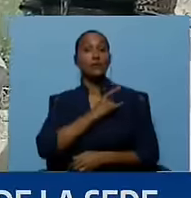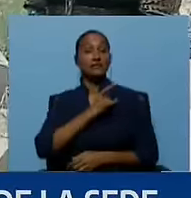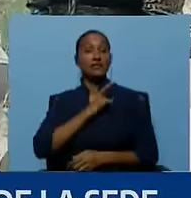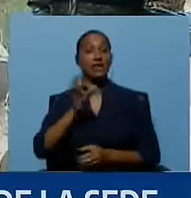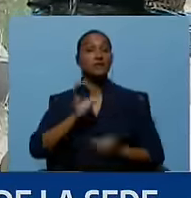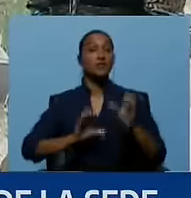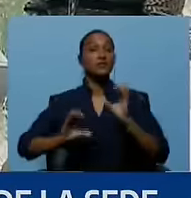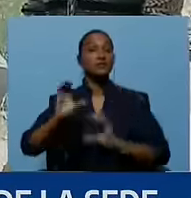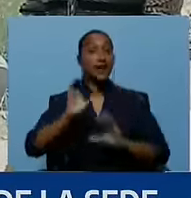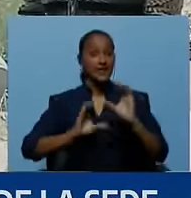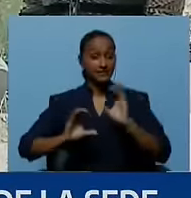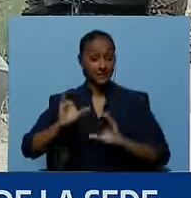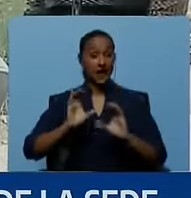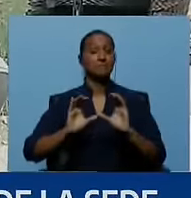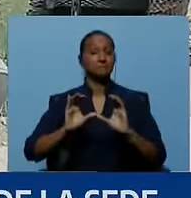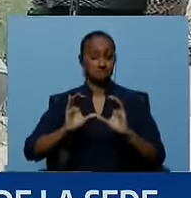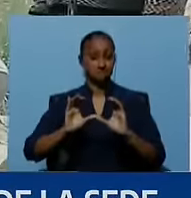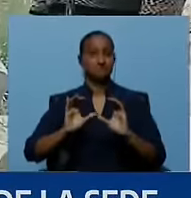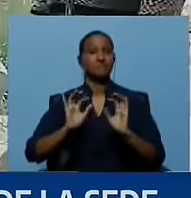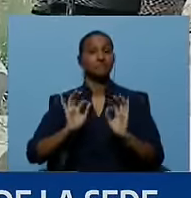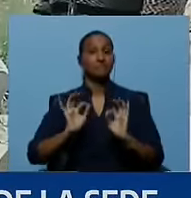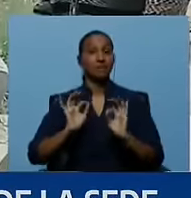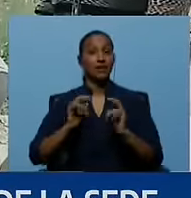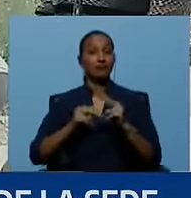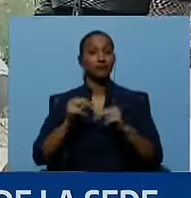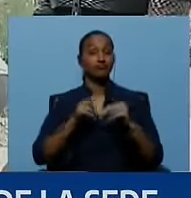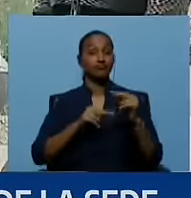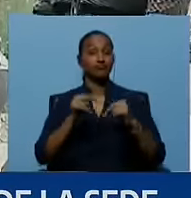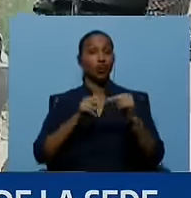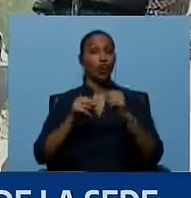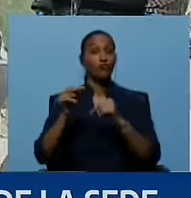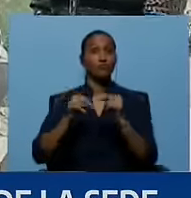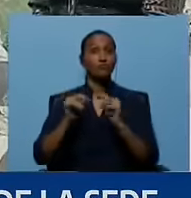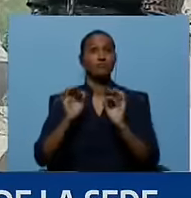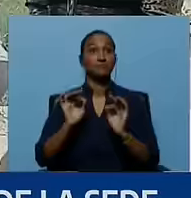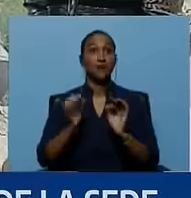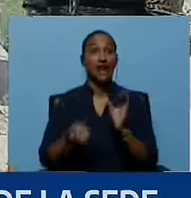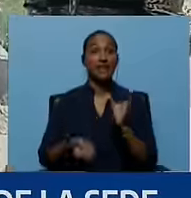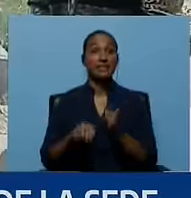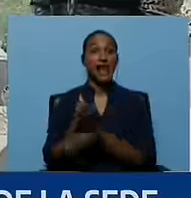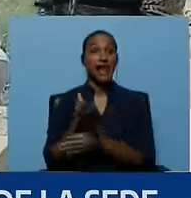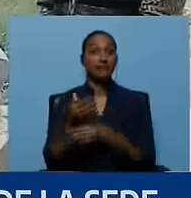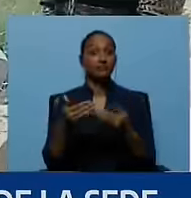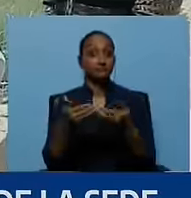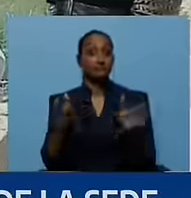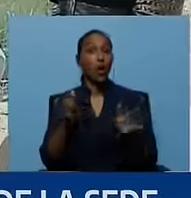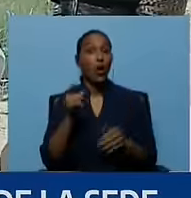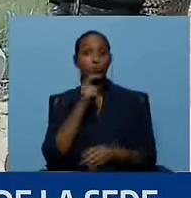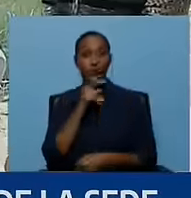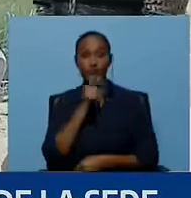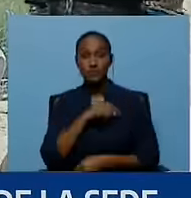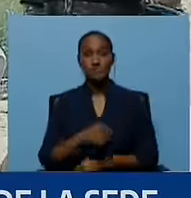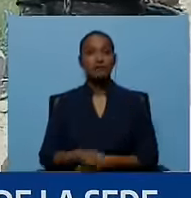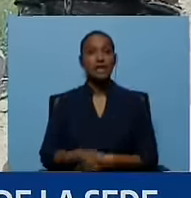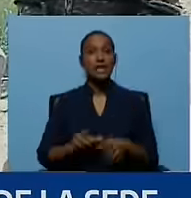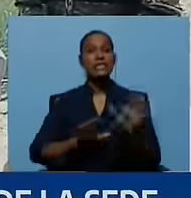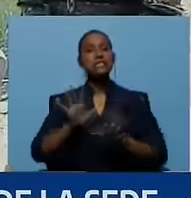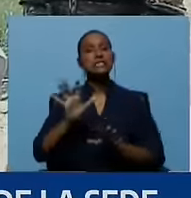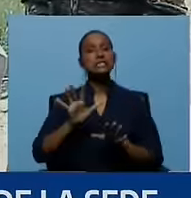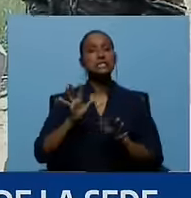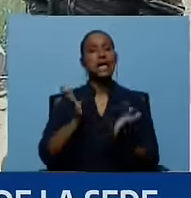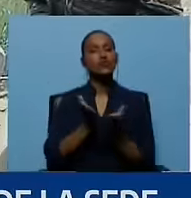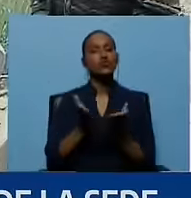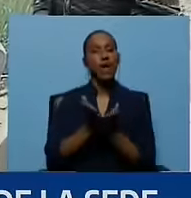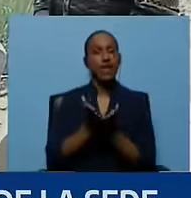Ciencias Humberto Fernández Morán está construyéndose y nace en octubre. Tenemos entonces 15 carreras programadas según